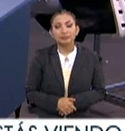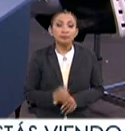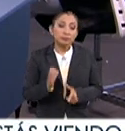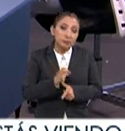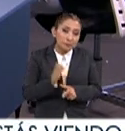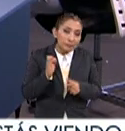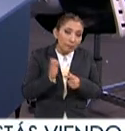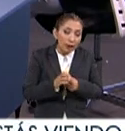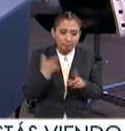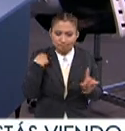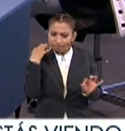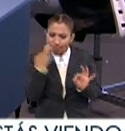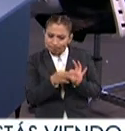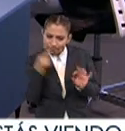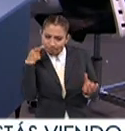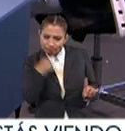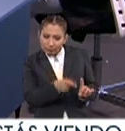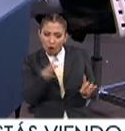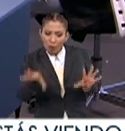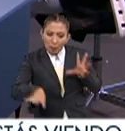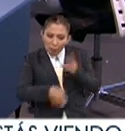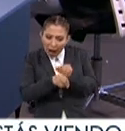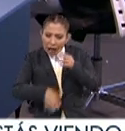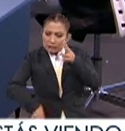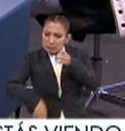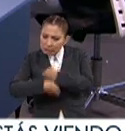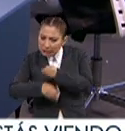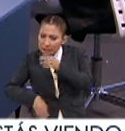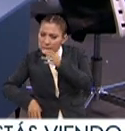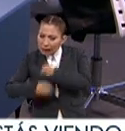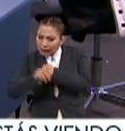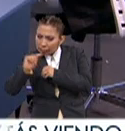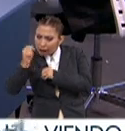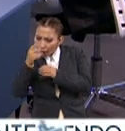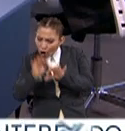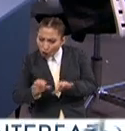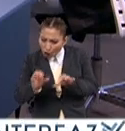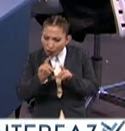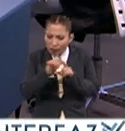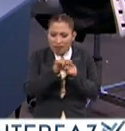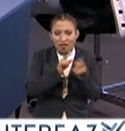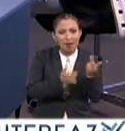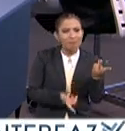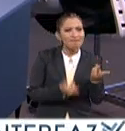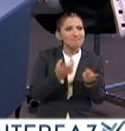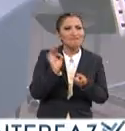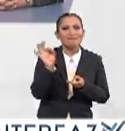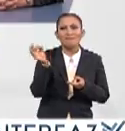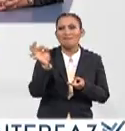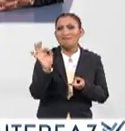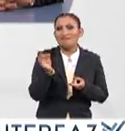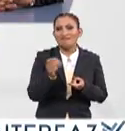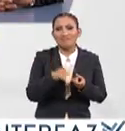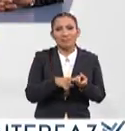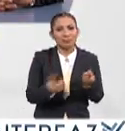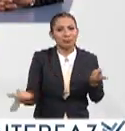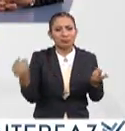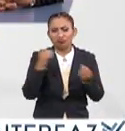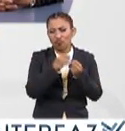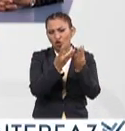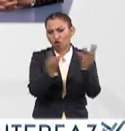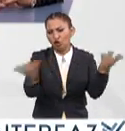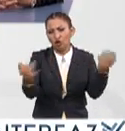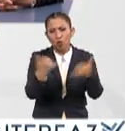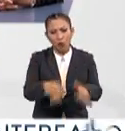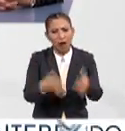y entonces puntualmente ir anexando las tecnologías, ir anexando infinidad